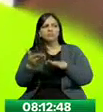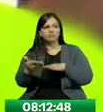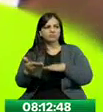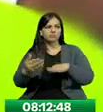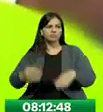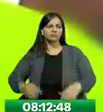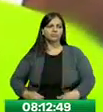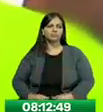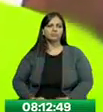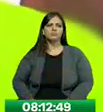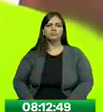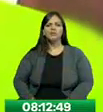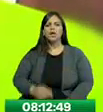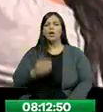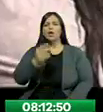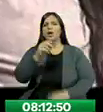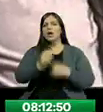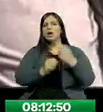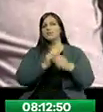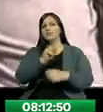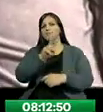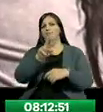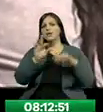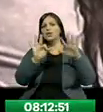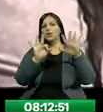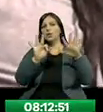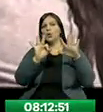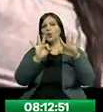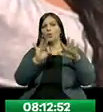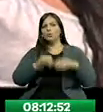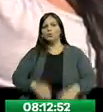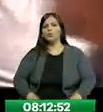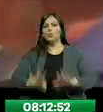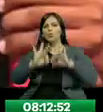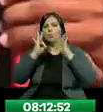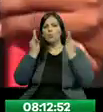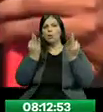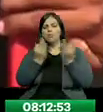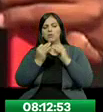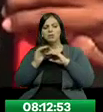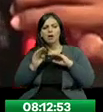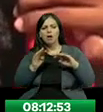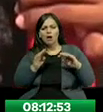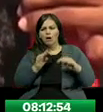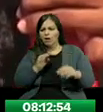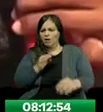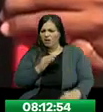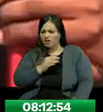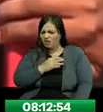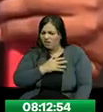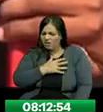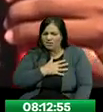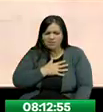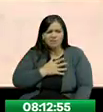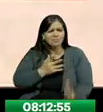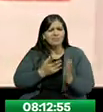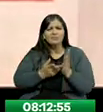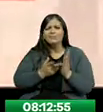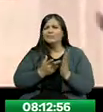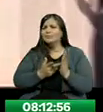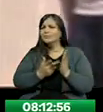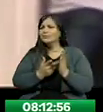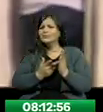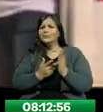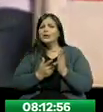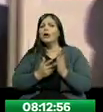ya 28 años de edad. Familiares y habitantes del lugar aún no se explican cómo ocurrió todo. Exigen que